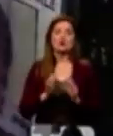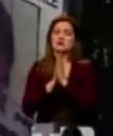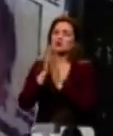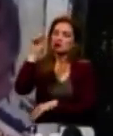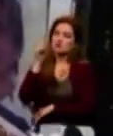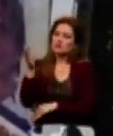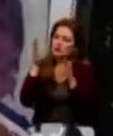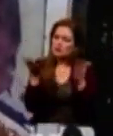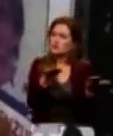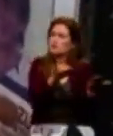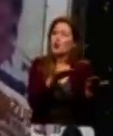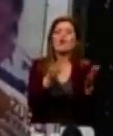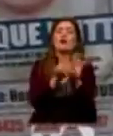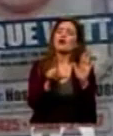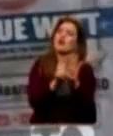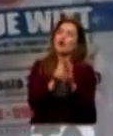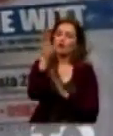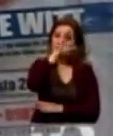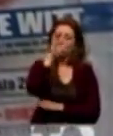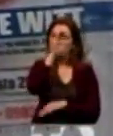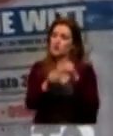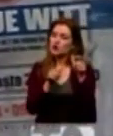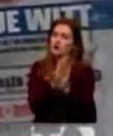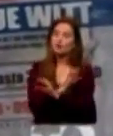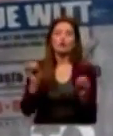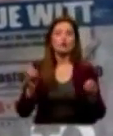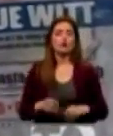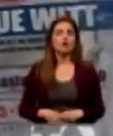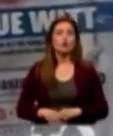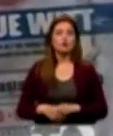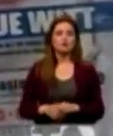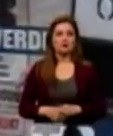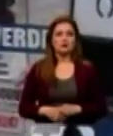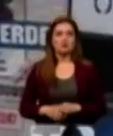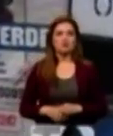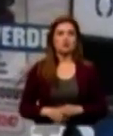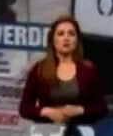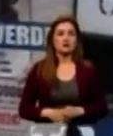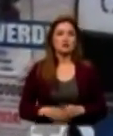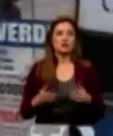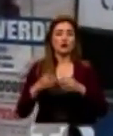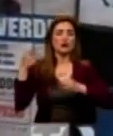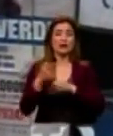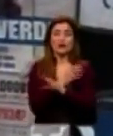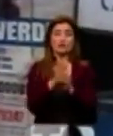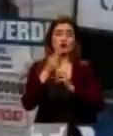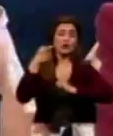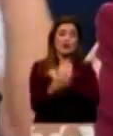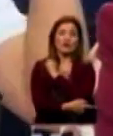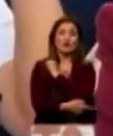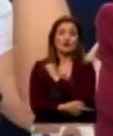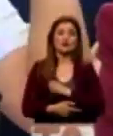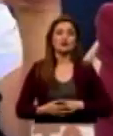al Estado la creación de una ley para la búsqueda de personas desaparecidas y que se tipifique como delito la desaparición